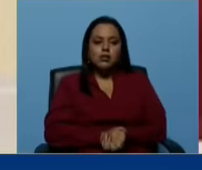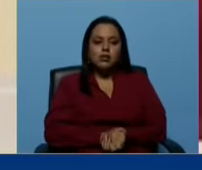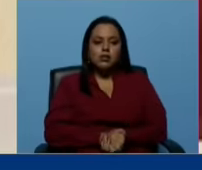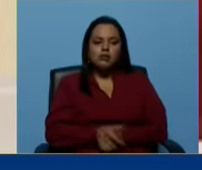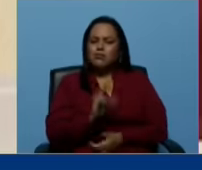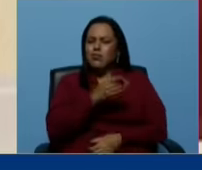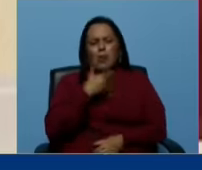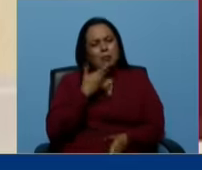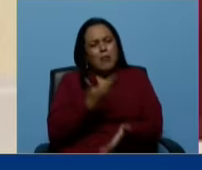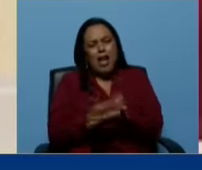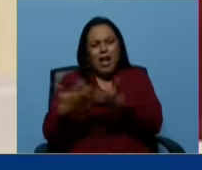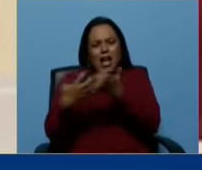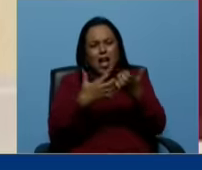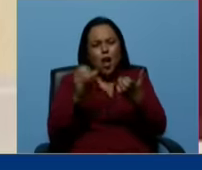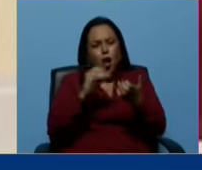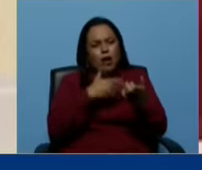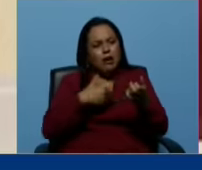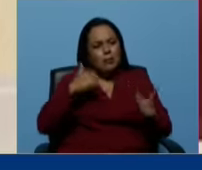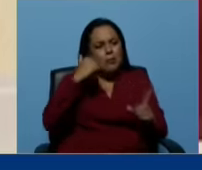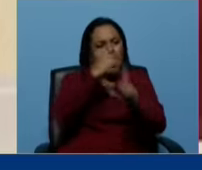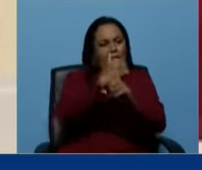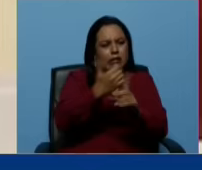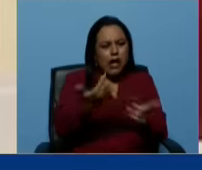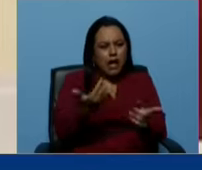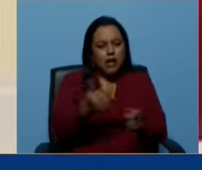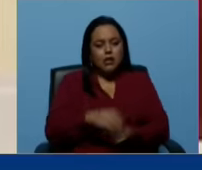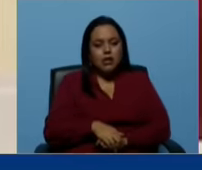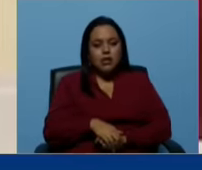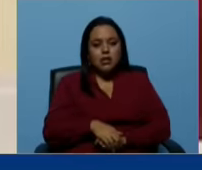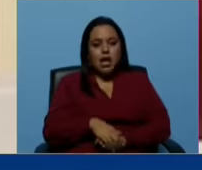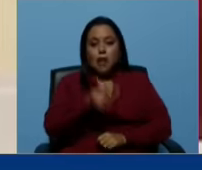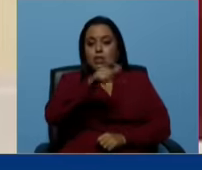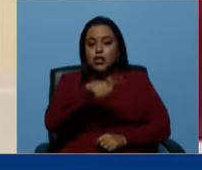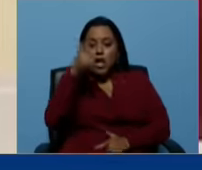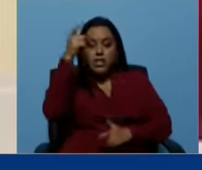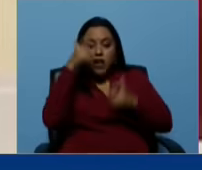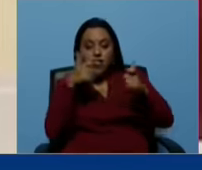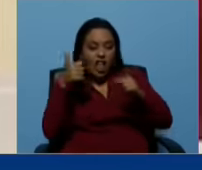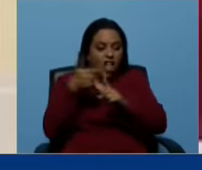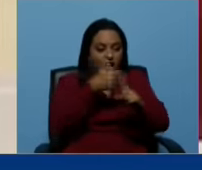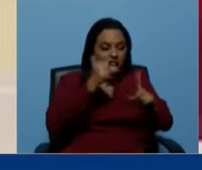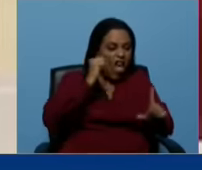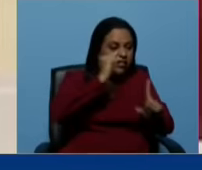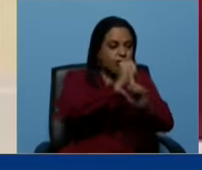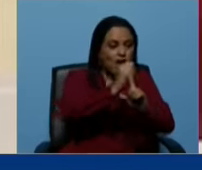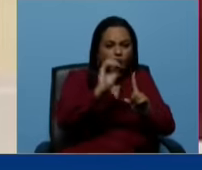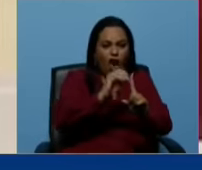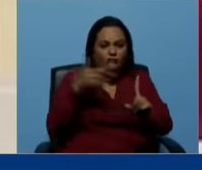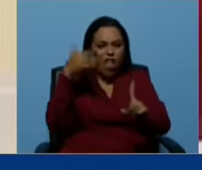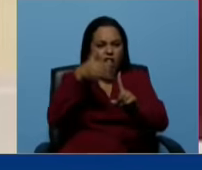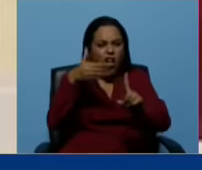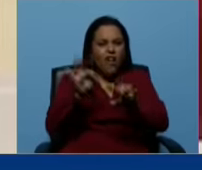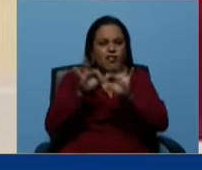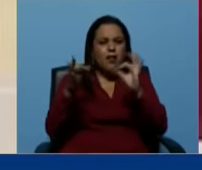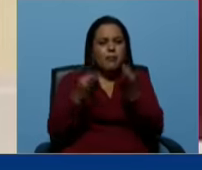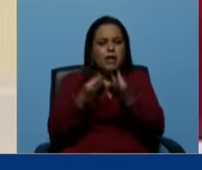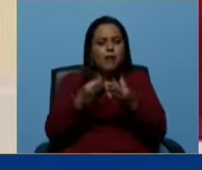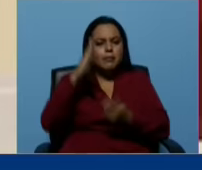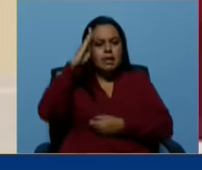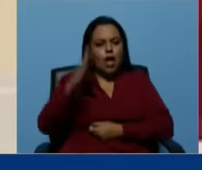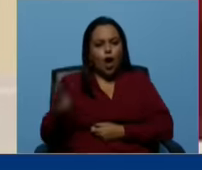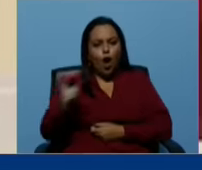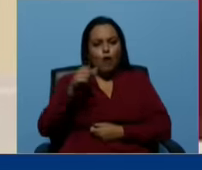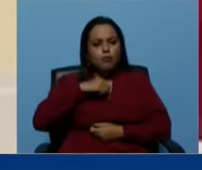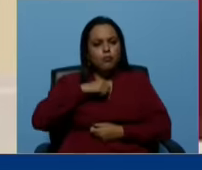guerra o querer matar, querer cazar a su vecino chavista o atacar a la familia militar, a la familia policial. Deje de